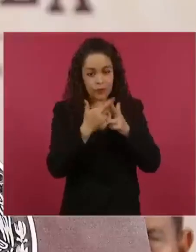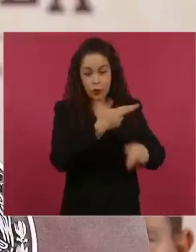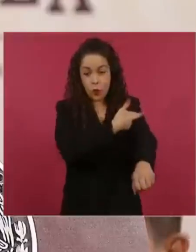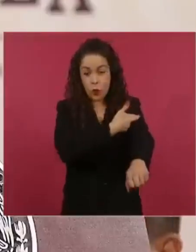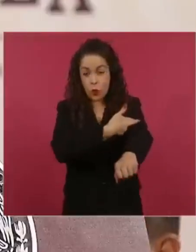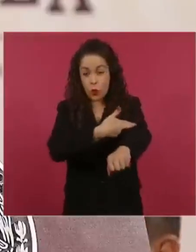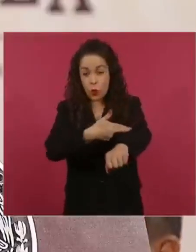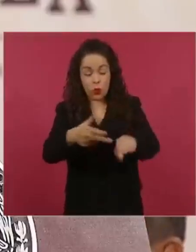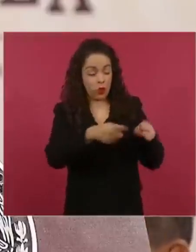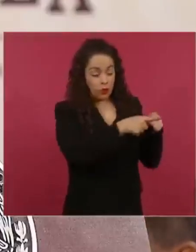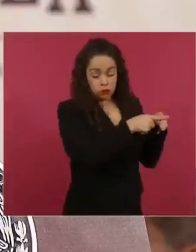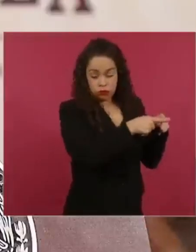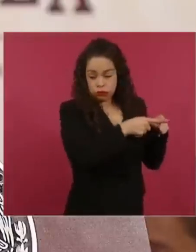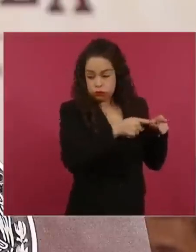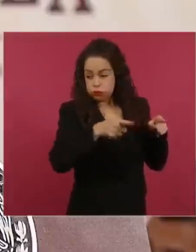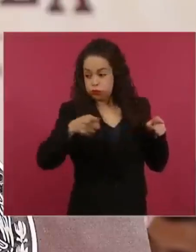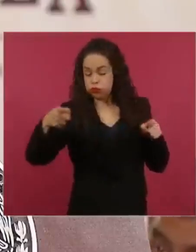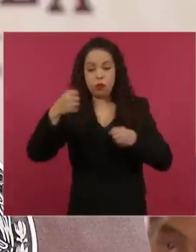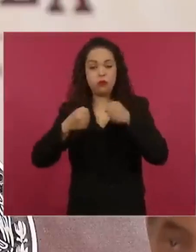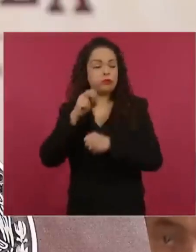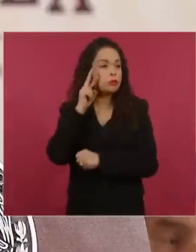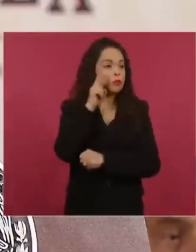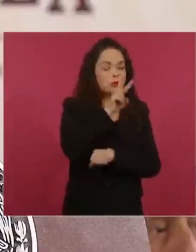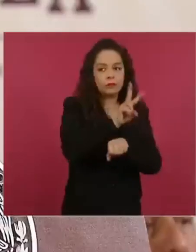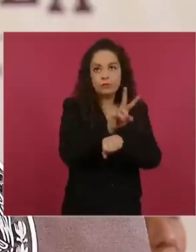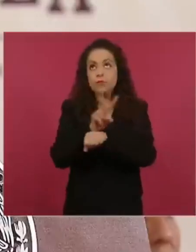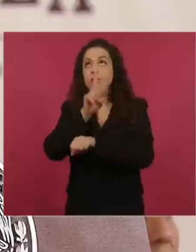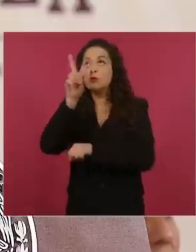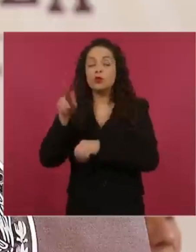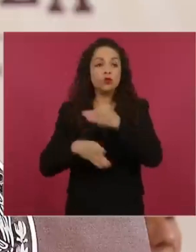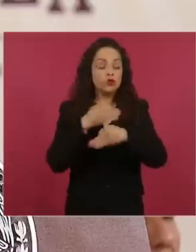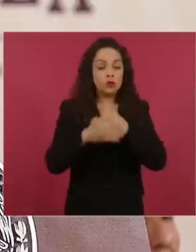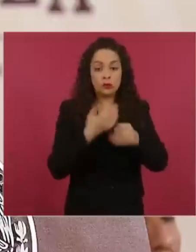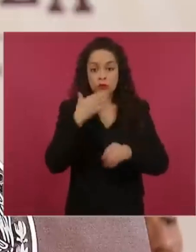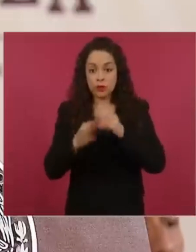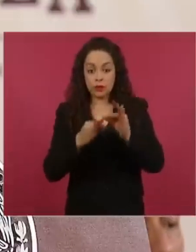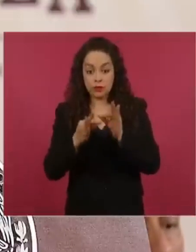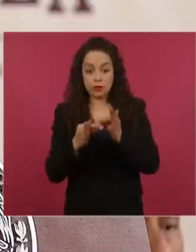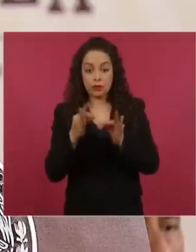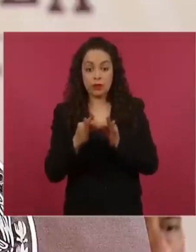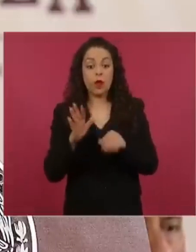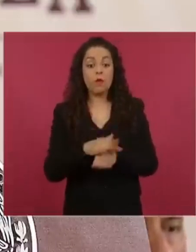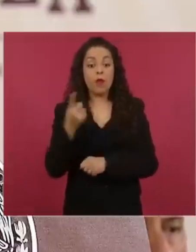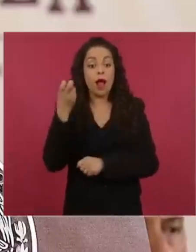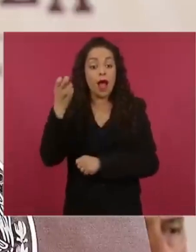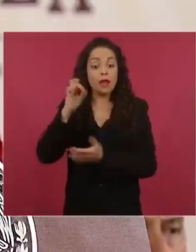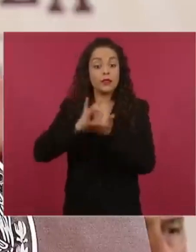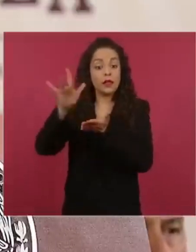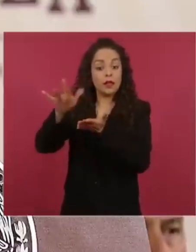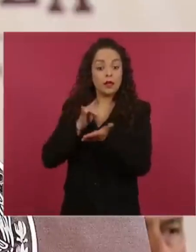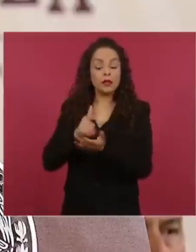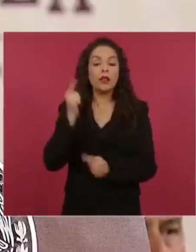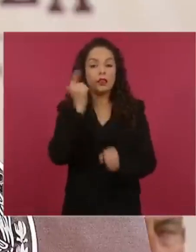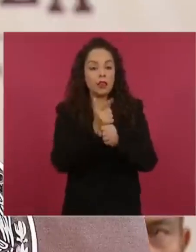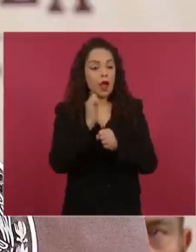y con un resultado muy bueno y muy satisfactorio porque nos dejó ver dónde había puntos que necesitábamos corregir en la